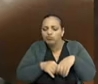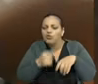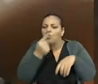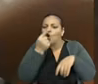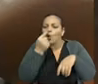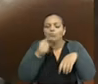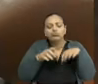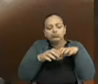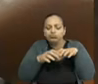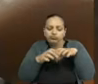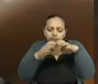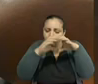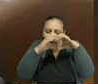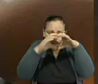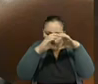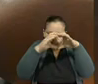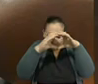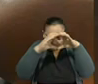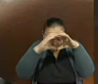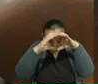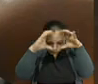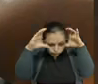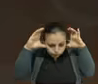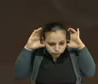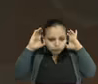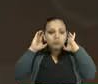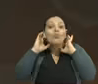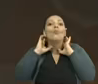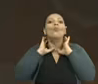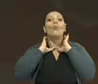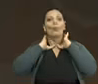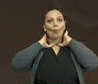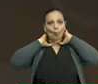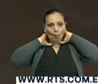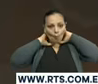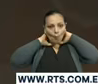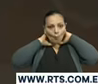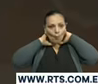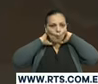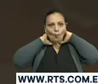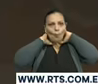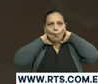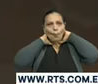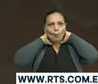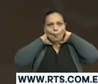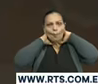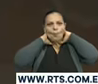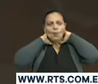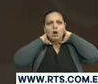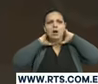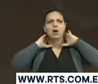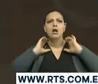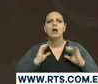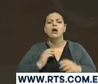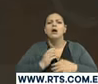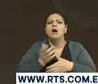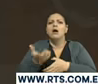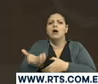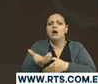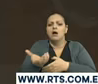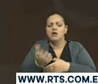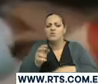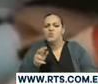El cuello se le ha prolongado y está haciéndole fricción. Y está prisionando su